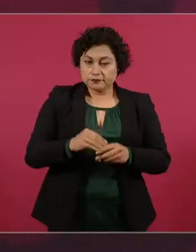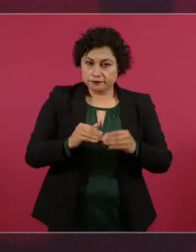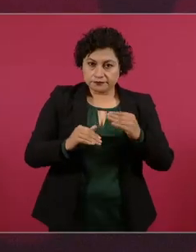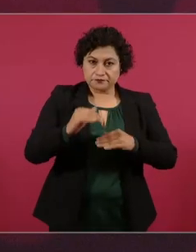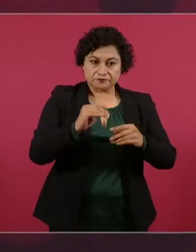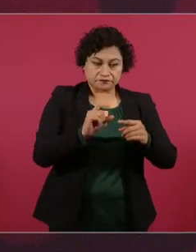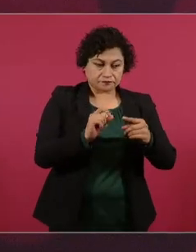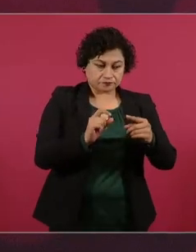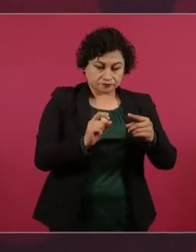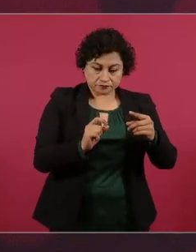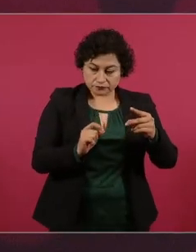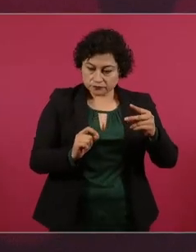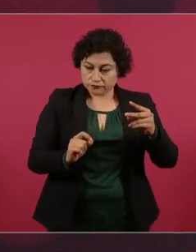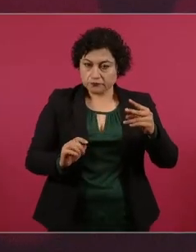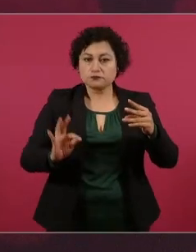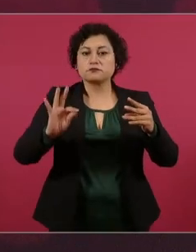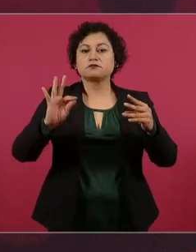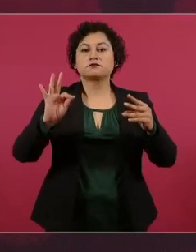Búsquenlo.